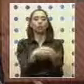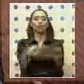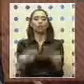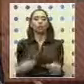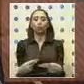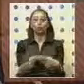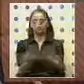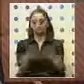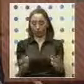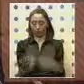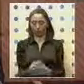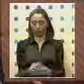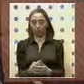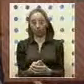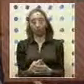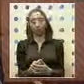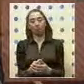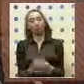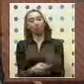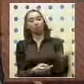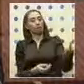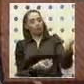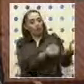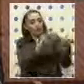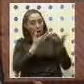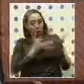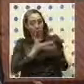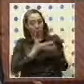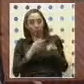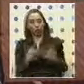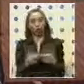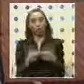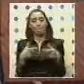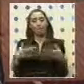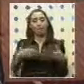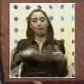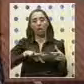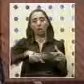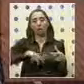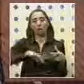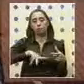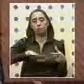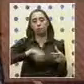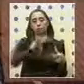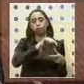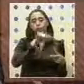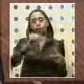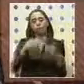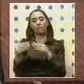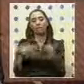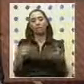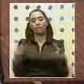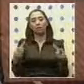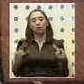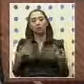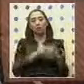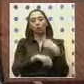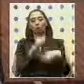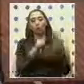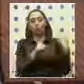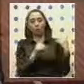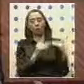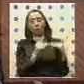Pública, donde se me expuso la grave explosión de la delincuencia que han sufrido sus vecinos en los últimos años.